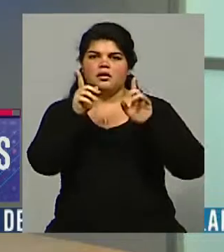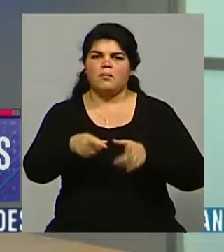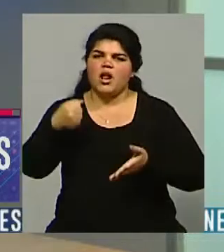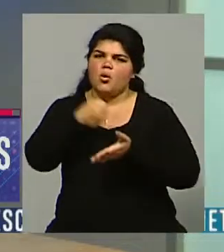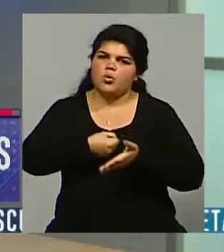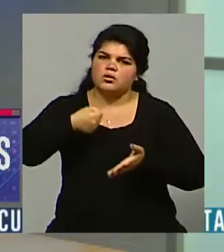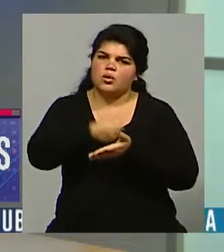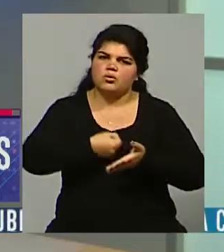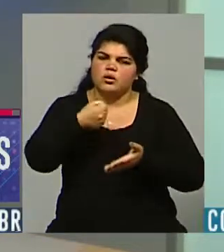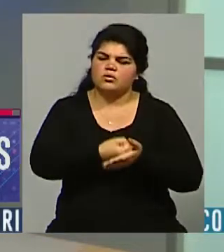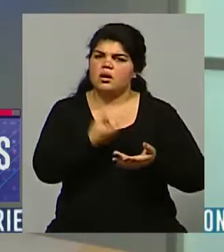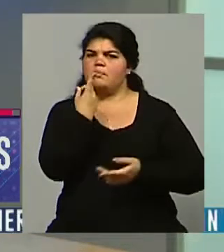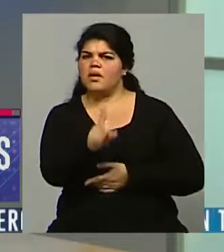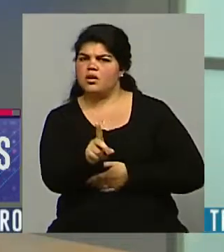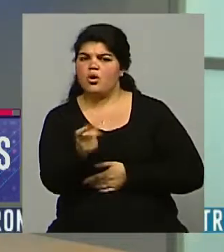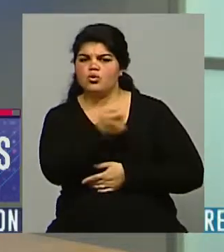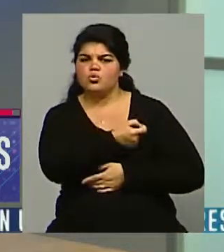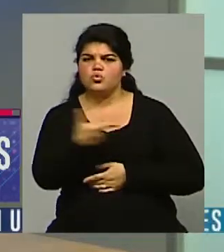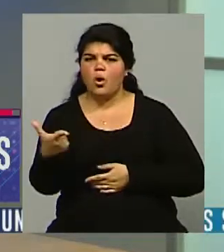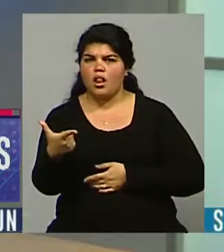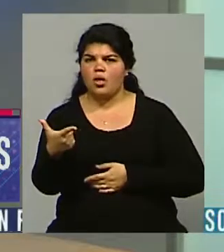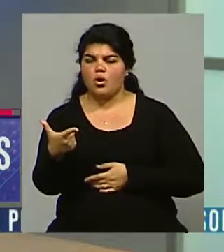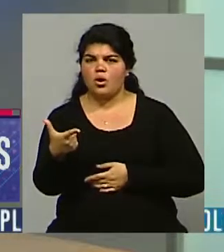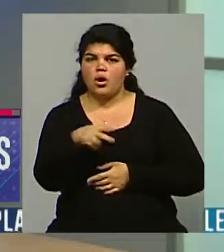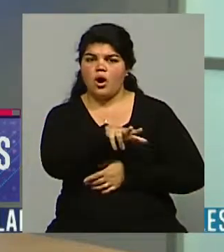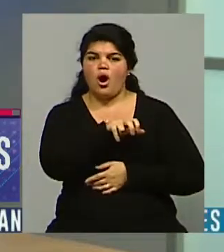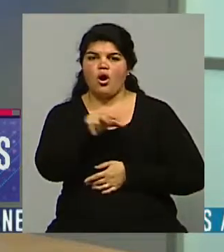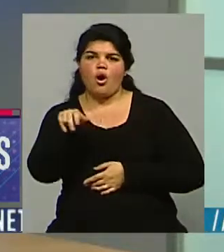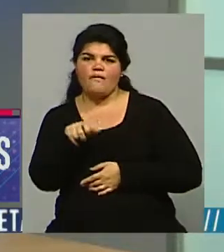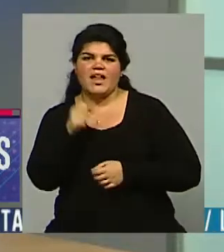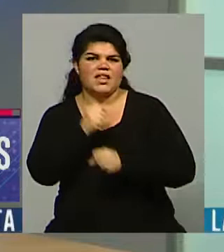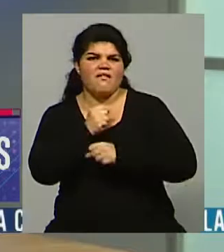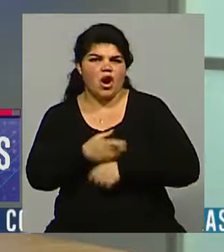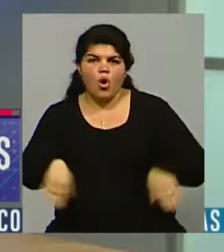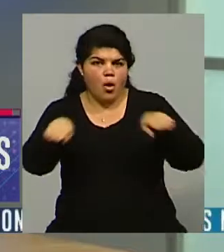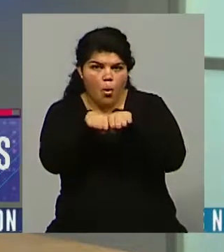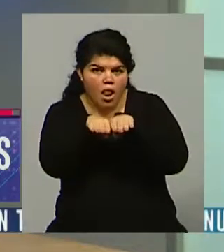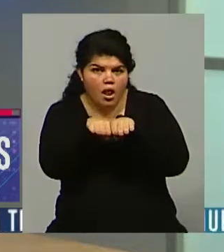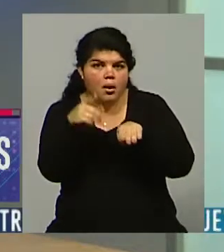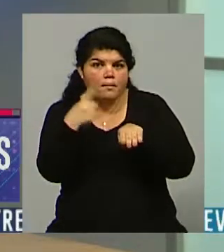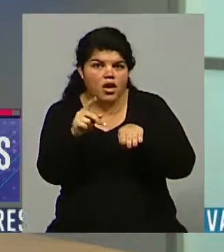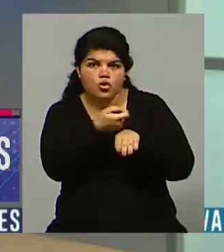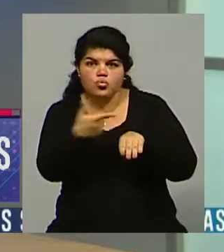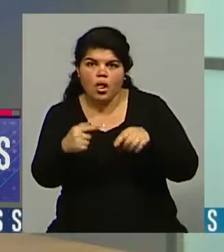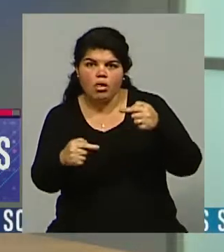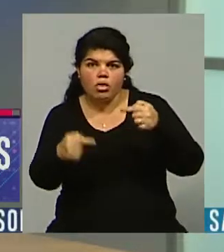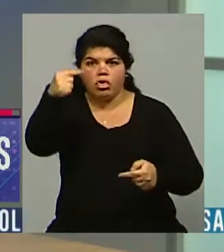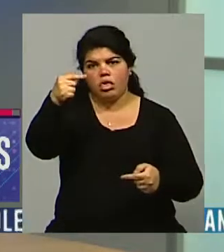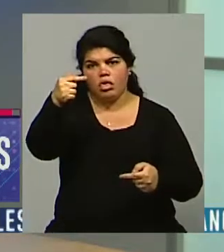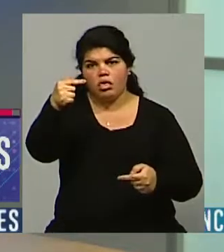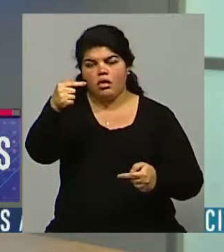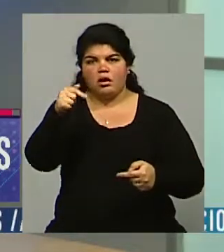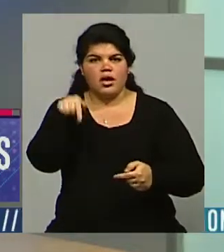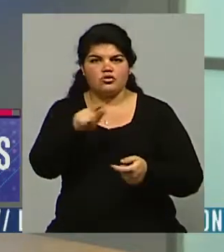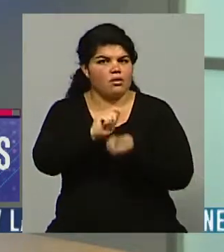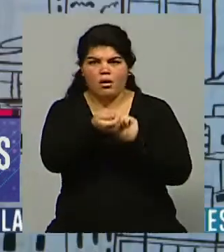pero este específico del salario y de la igualdad a la hora de los ingresos por el mismo trabajo sigue siendo con una diferencia abismal desde hace tiempo y no hay